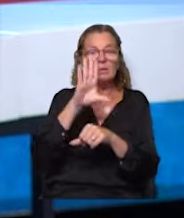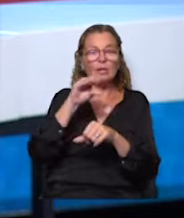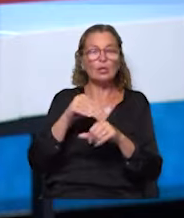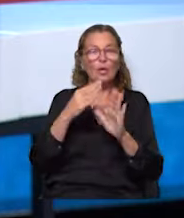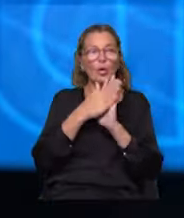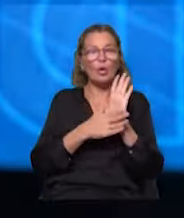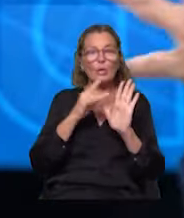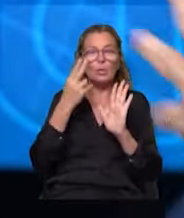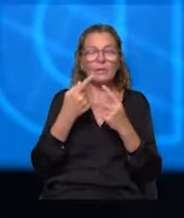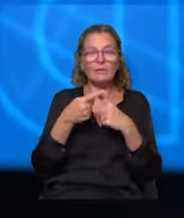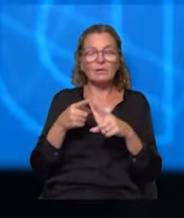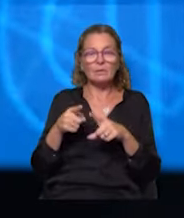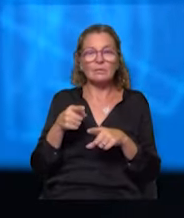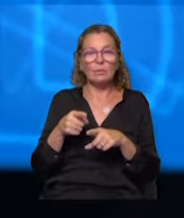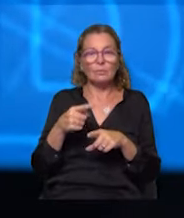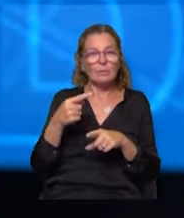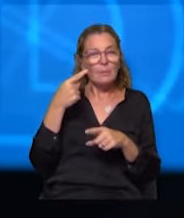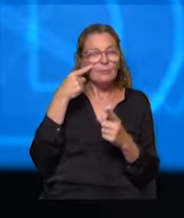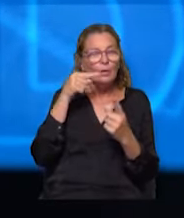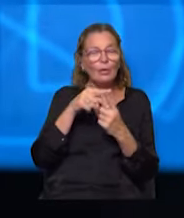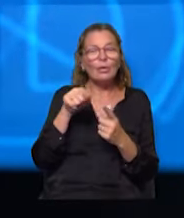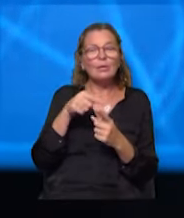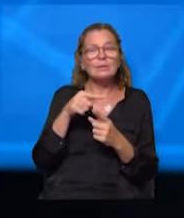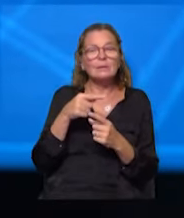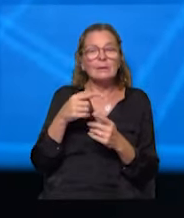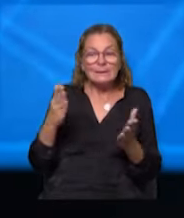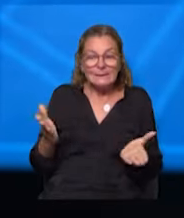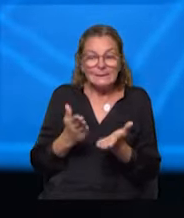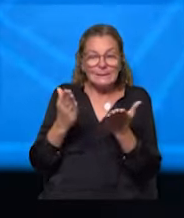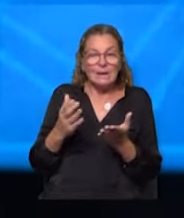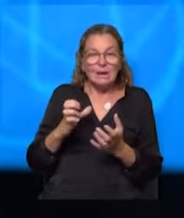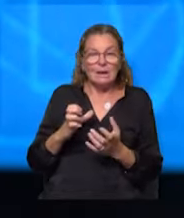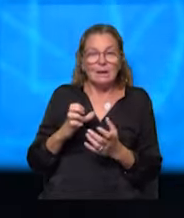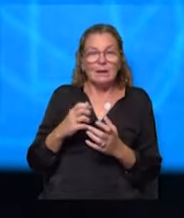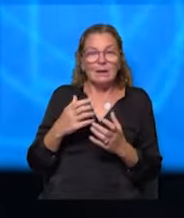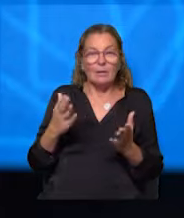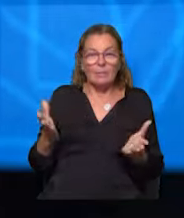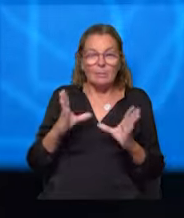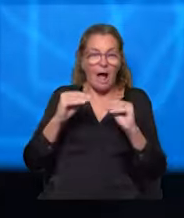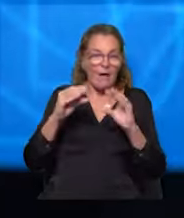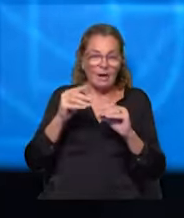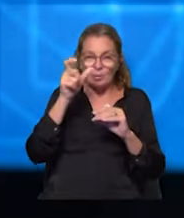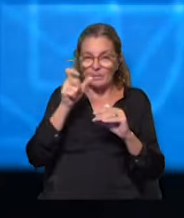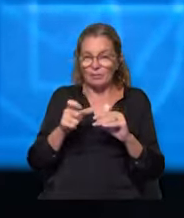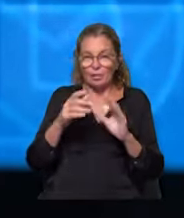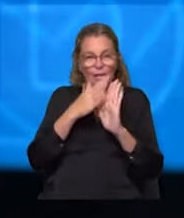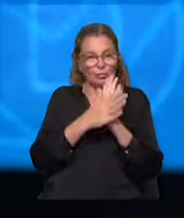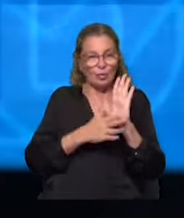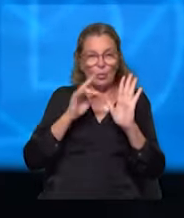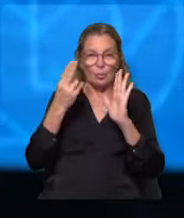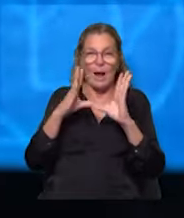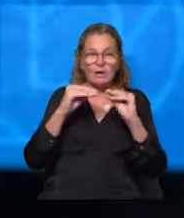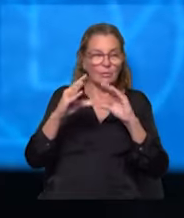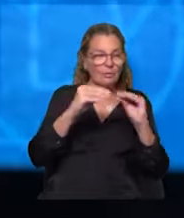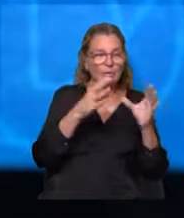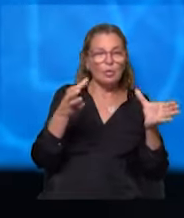ocasiones dónde va a pasar tu foc por bueno primero seguir con energía recorriendo el país y hablando con la gente con todo el